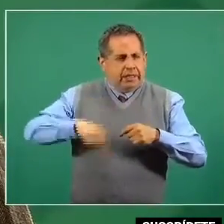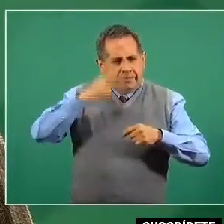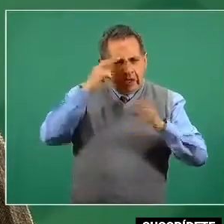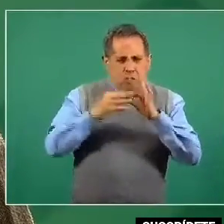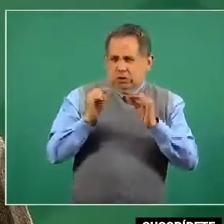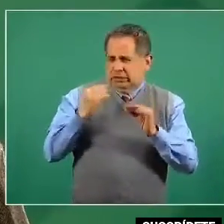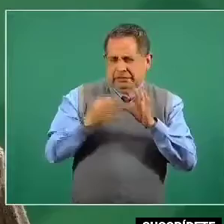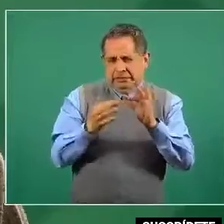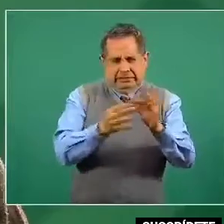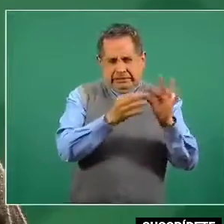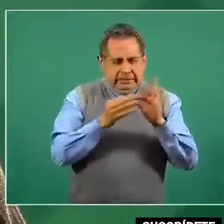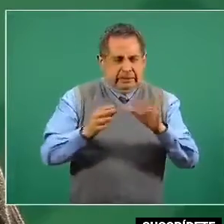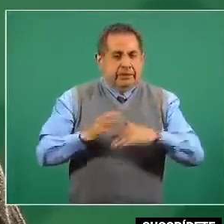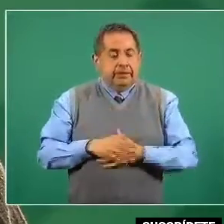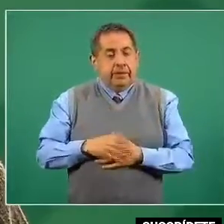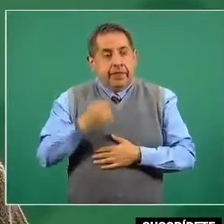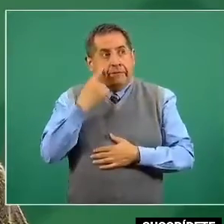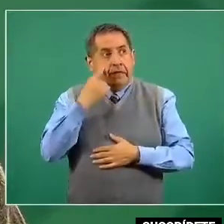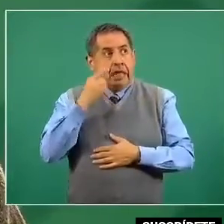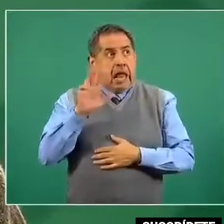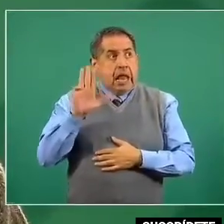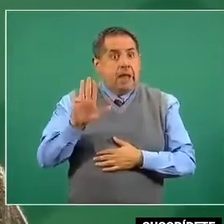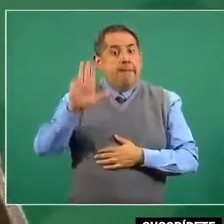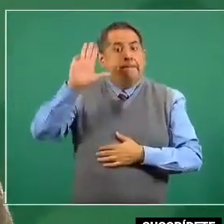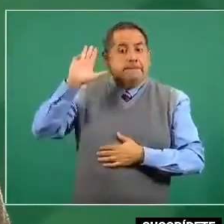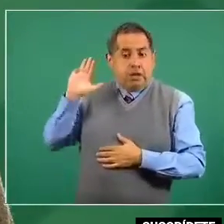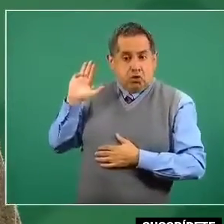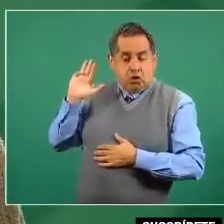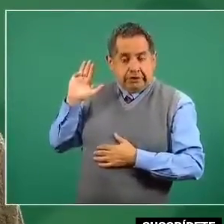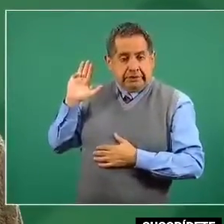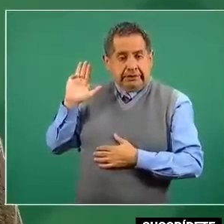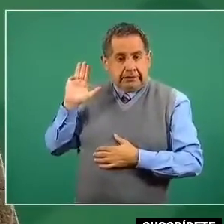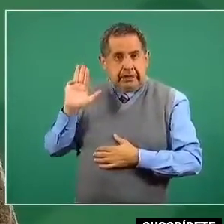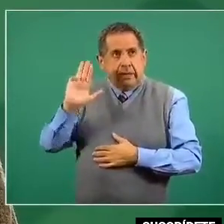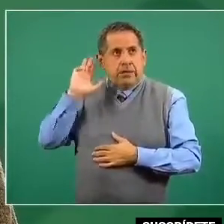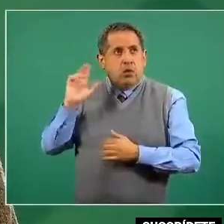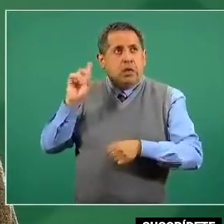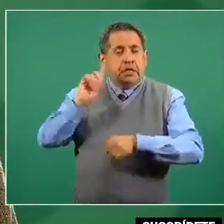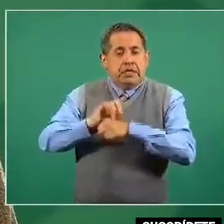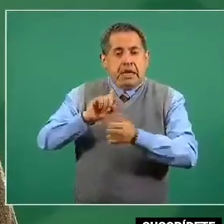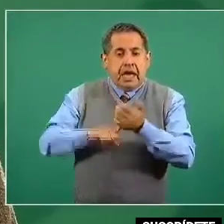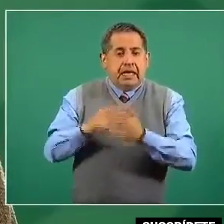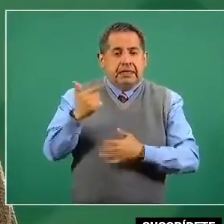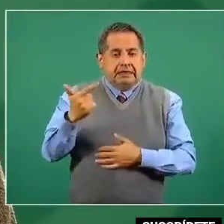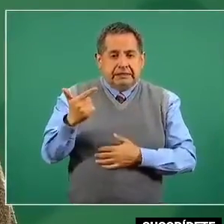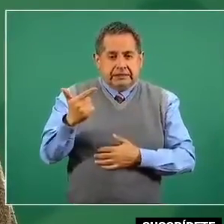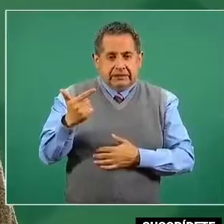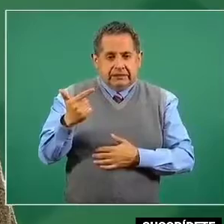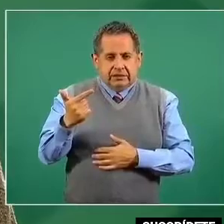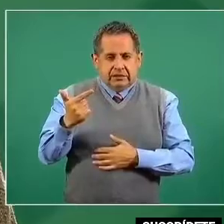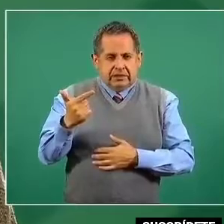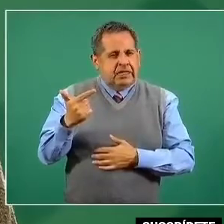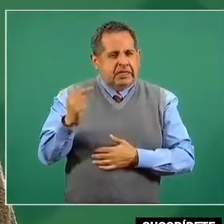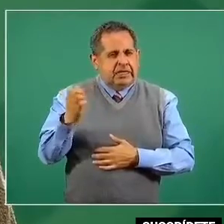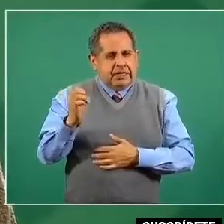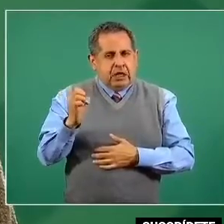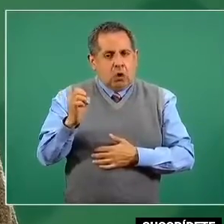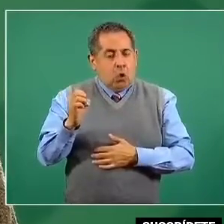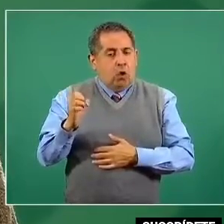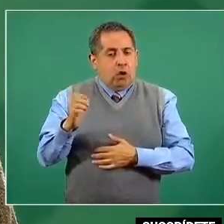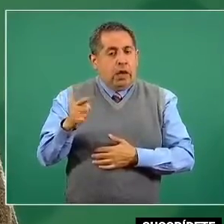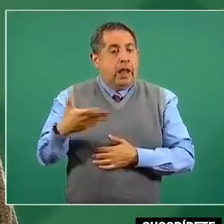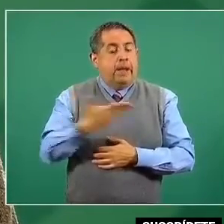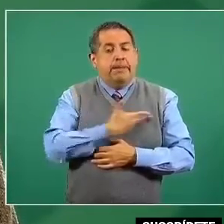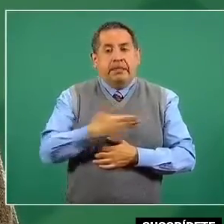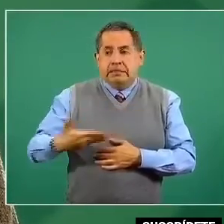días recientes. El pasado miércoles 7 de enero, el